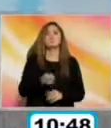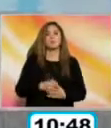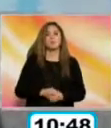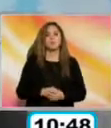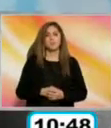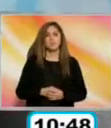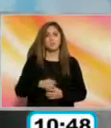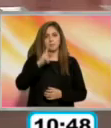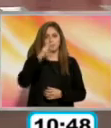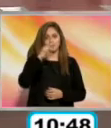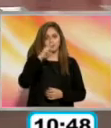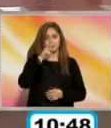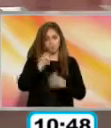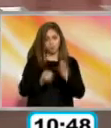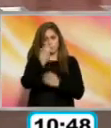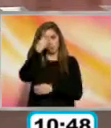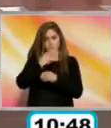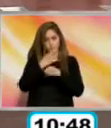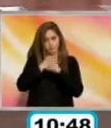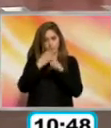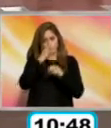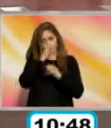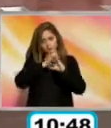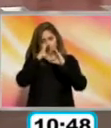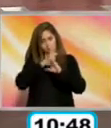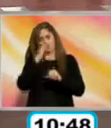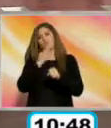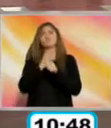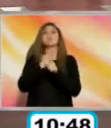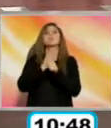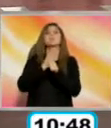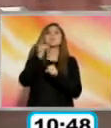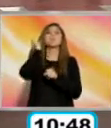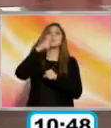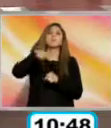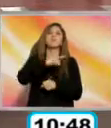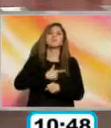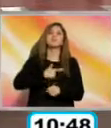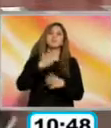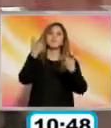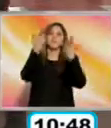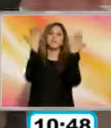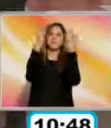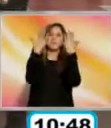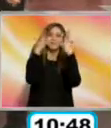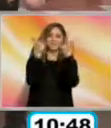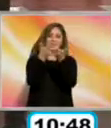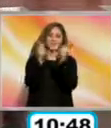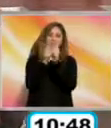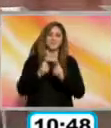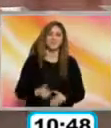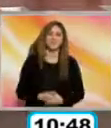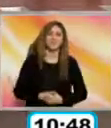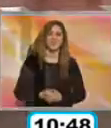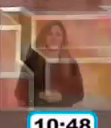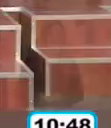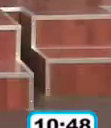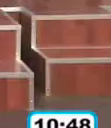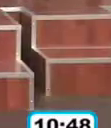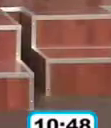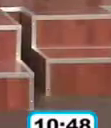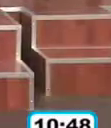llama Parallel Lines, es nuestro nuevo sencillo. Esperemos que les guste. Les va a gustar. El aplauso para ellos. Ellos son Double H.